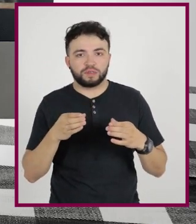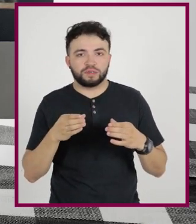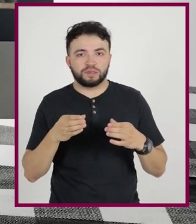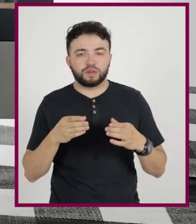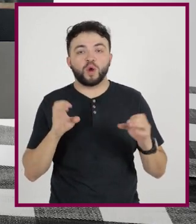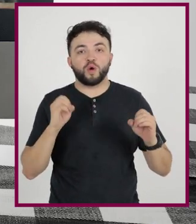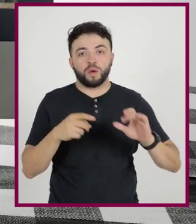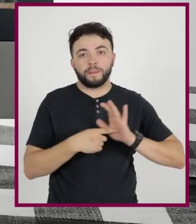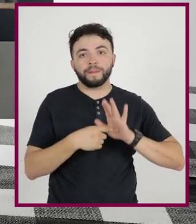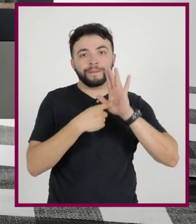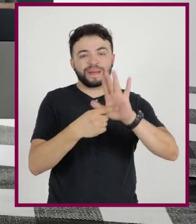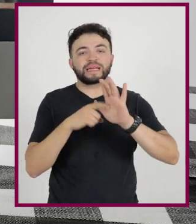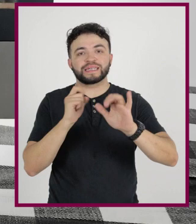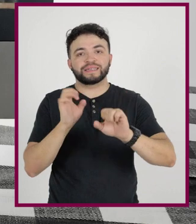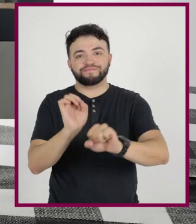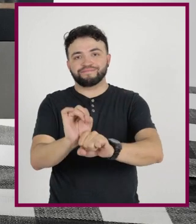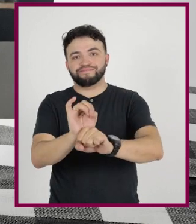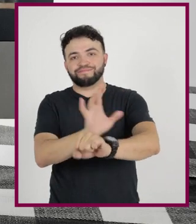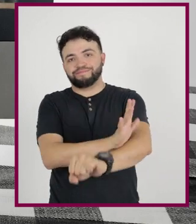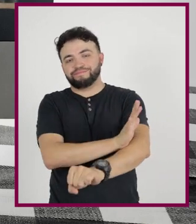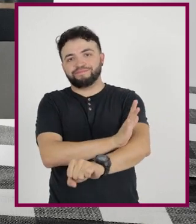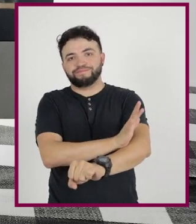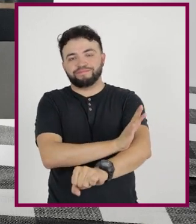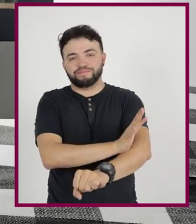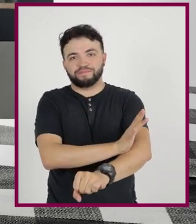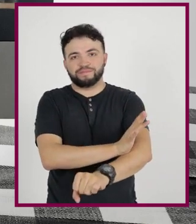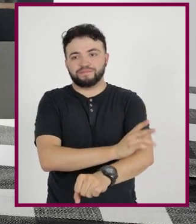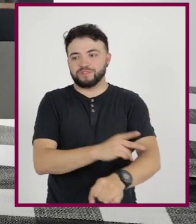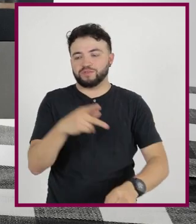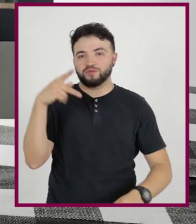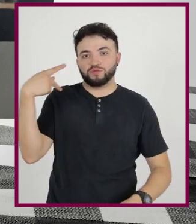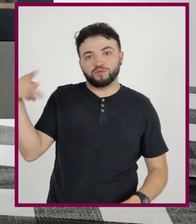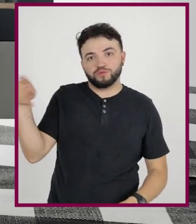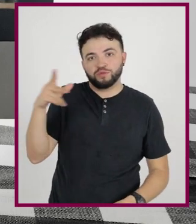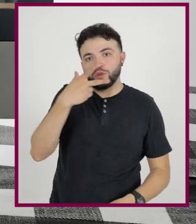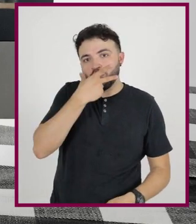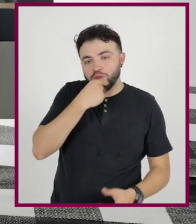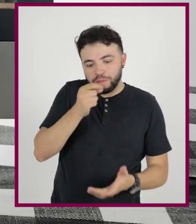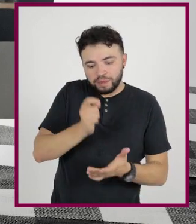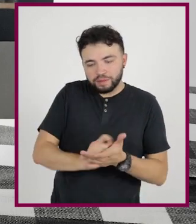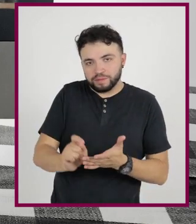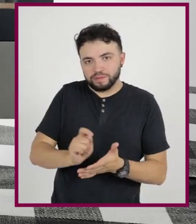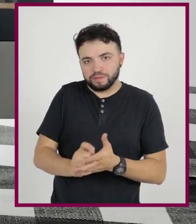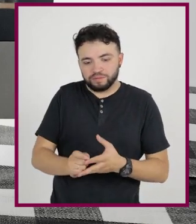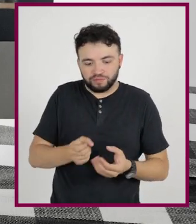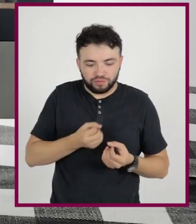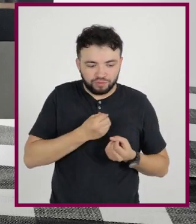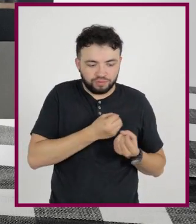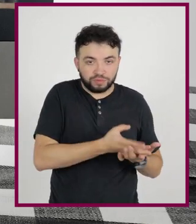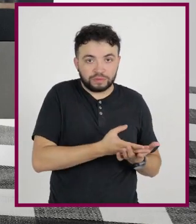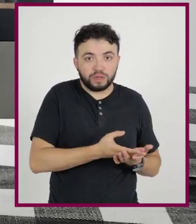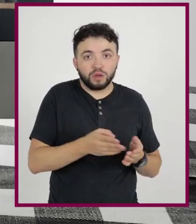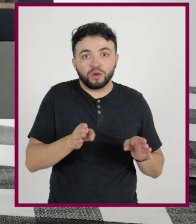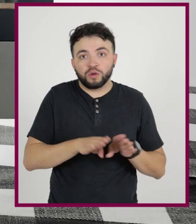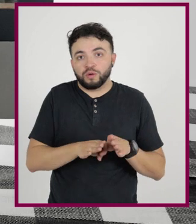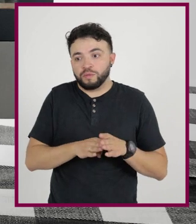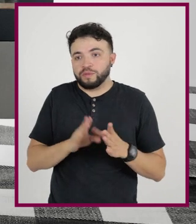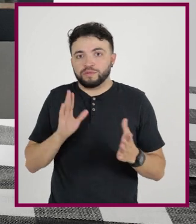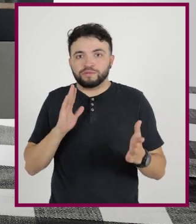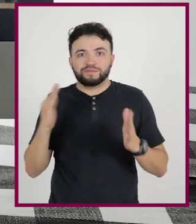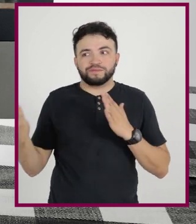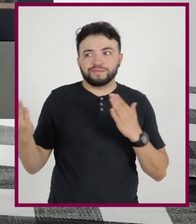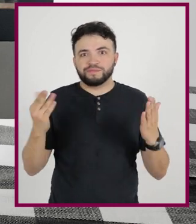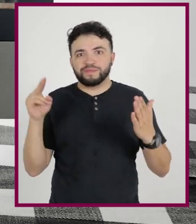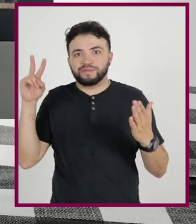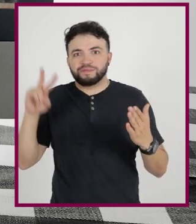o presenta la emotividad del autor y con respecto a la realidad